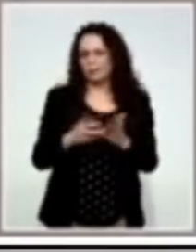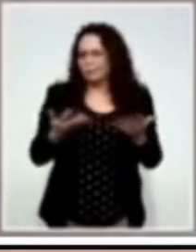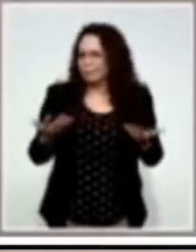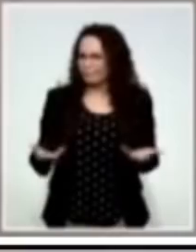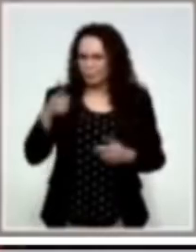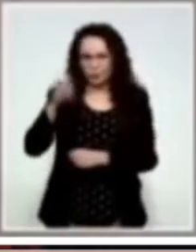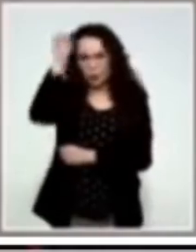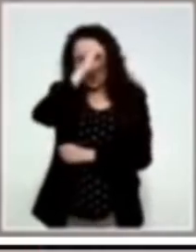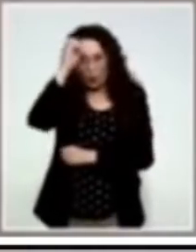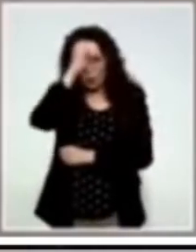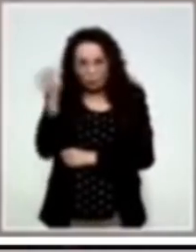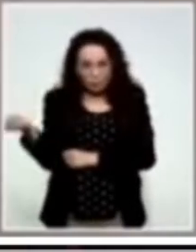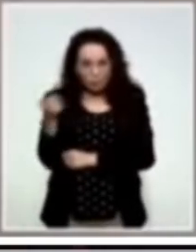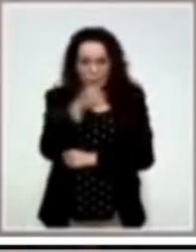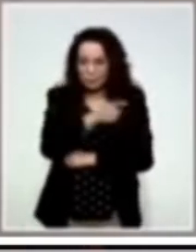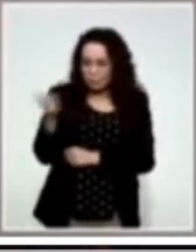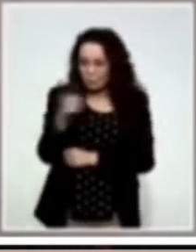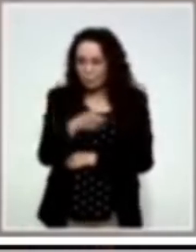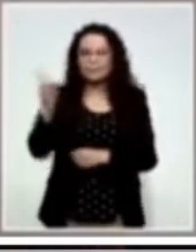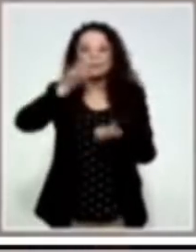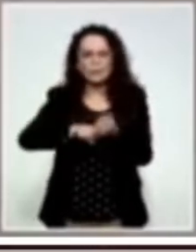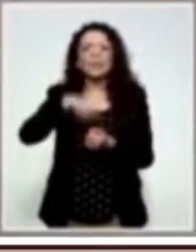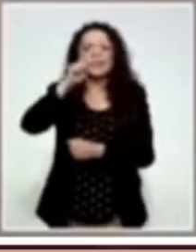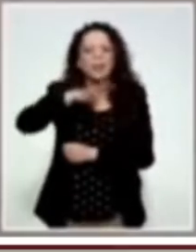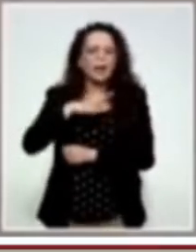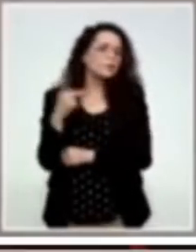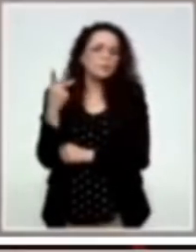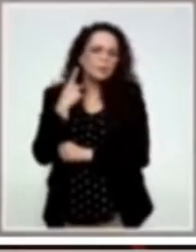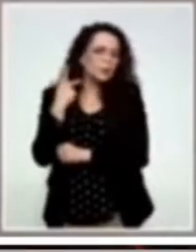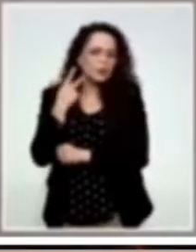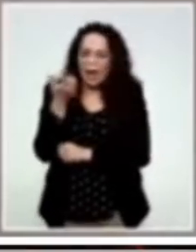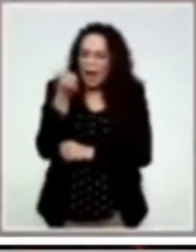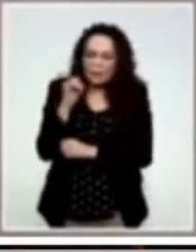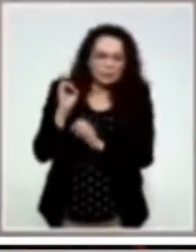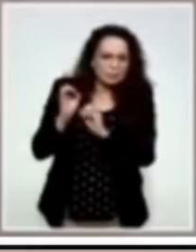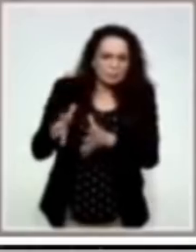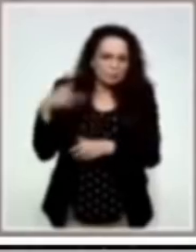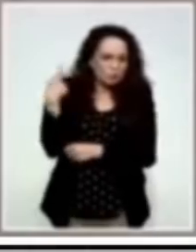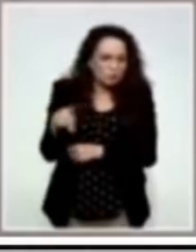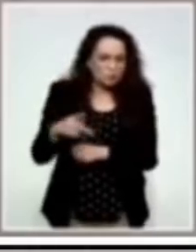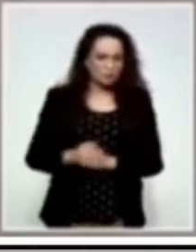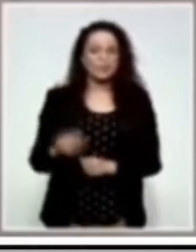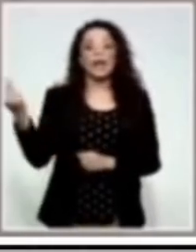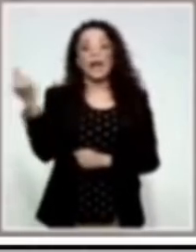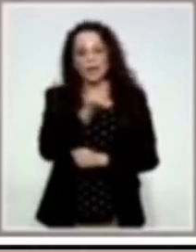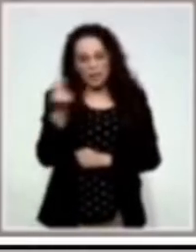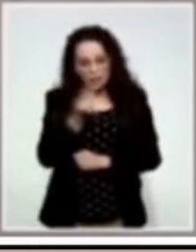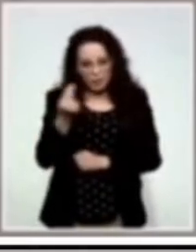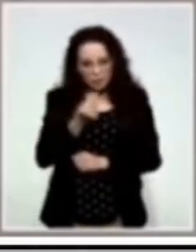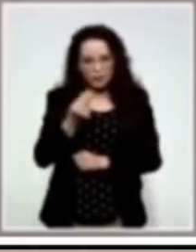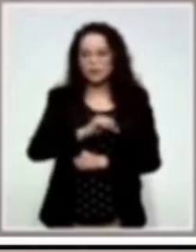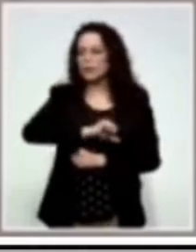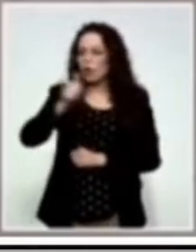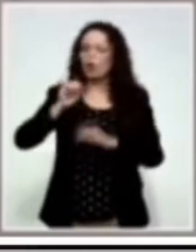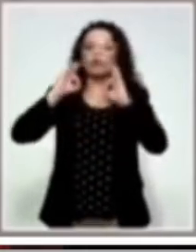criterios políticos. Así es. Lo que tendríamos que buscar es un espacio más allá de las coyunturas en